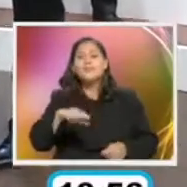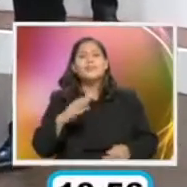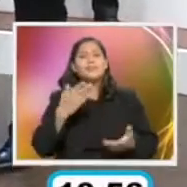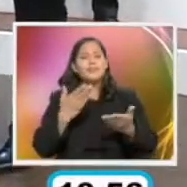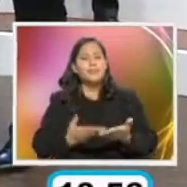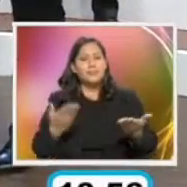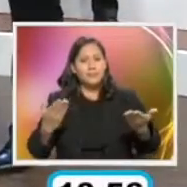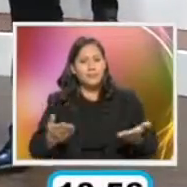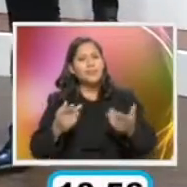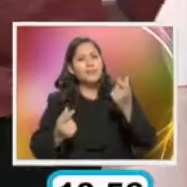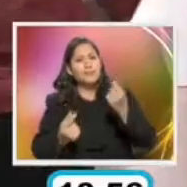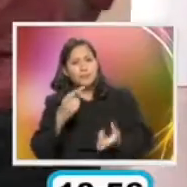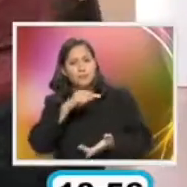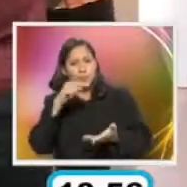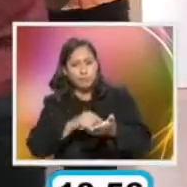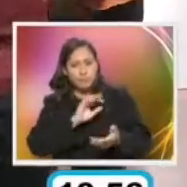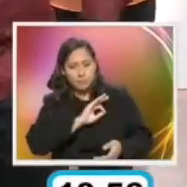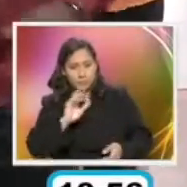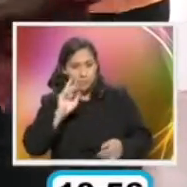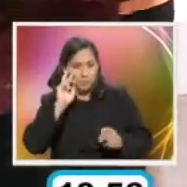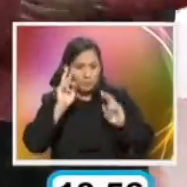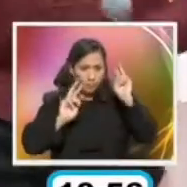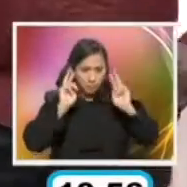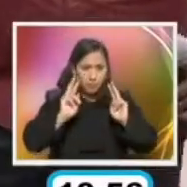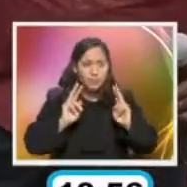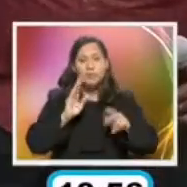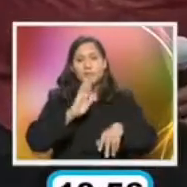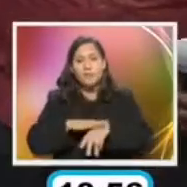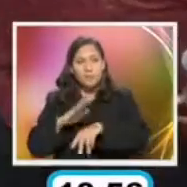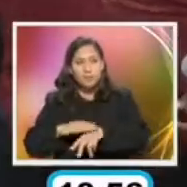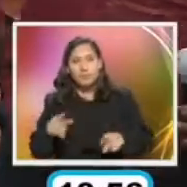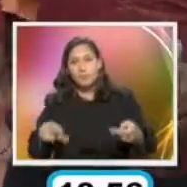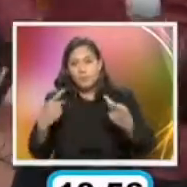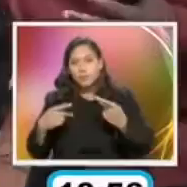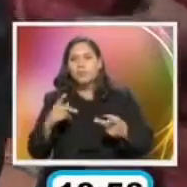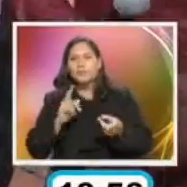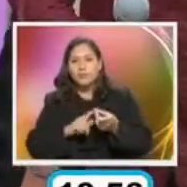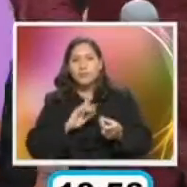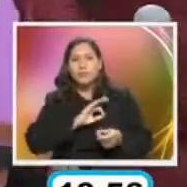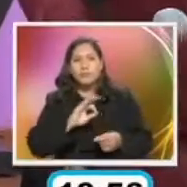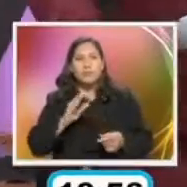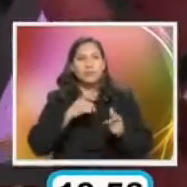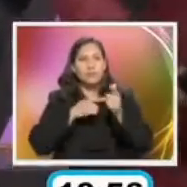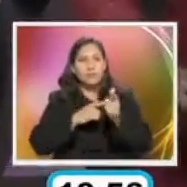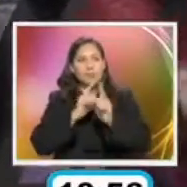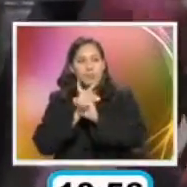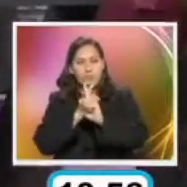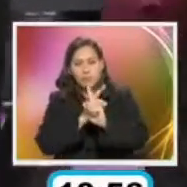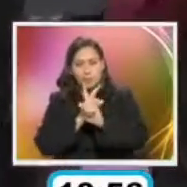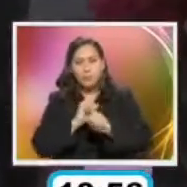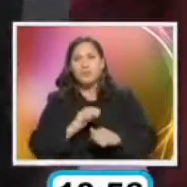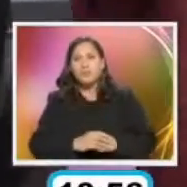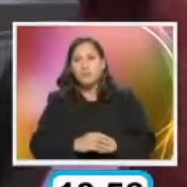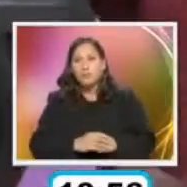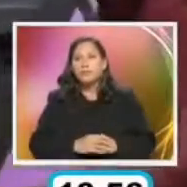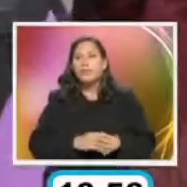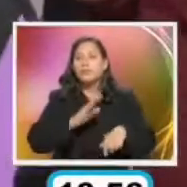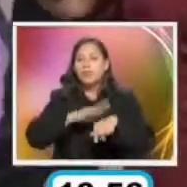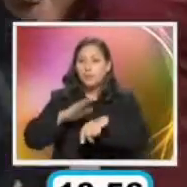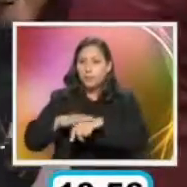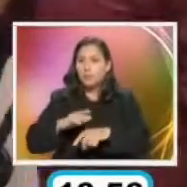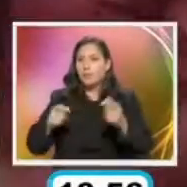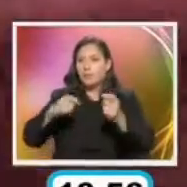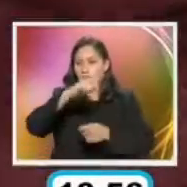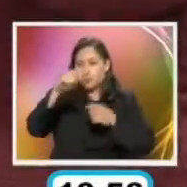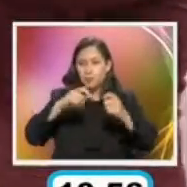estar presentándose en algún lado donde podamos ir a verlos? ¿Van a estar haciendo promoción? ¿Dónde los podemos seguir? Bueno, la promoción de Cumbia de Navidad no